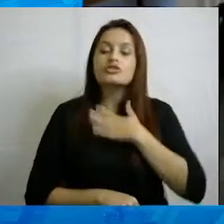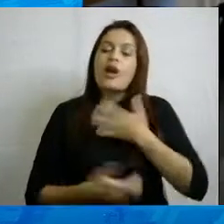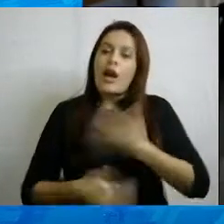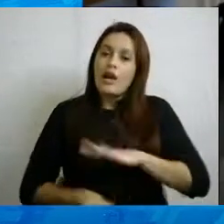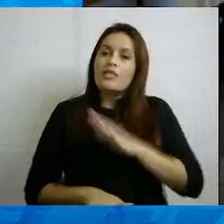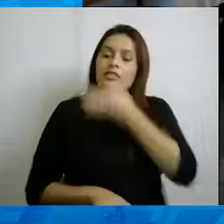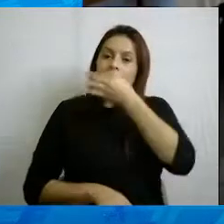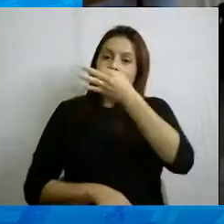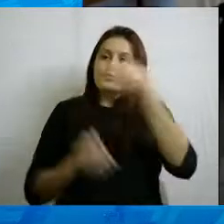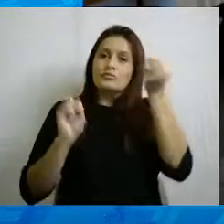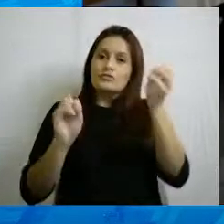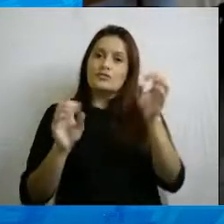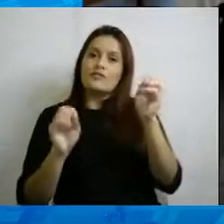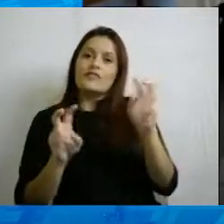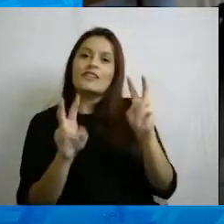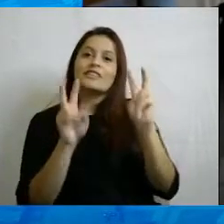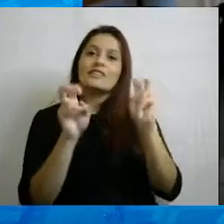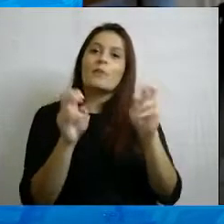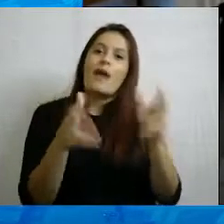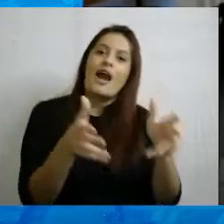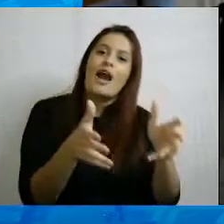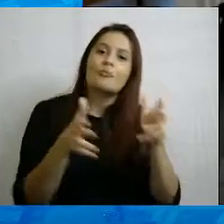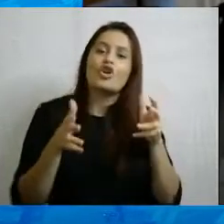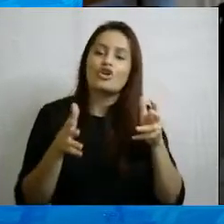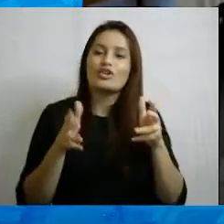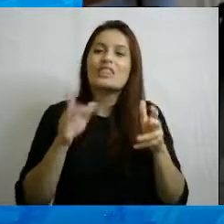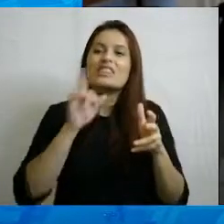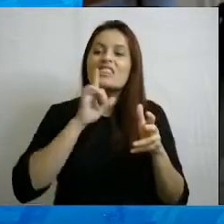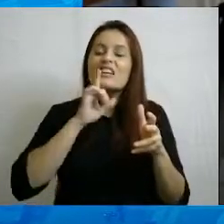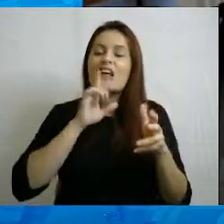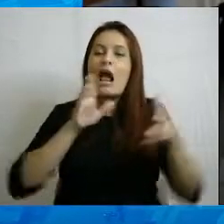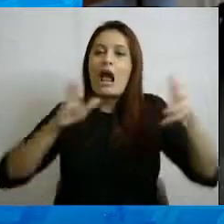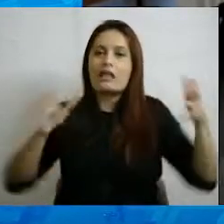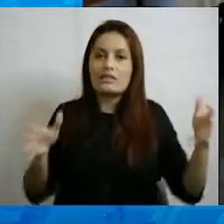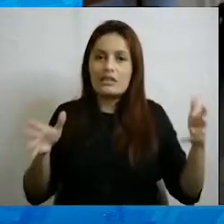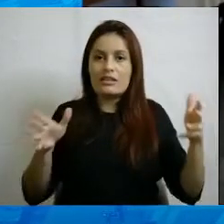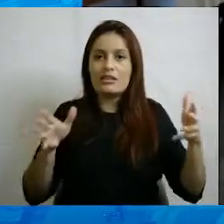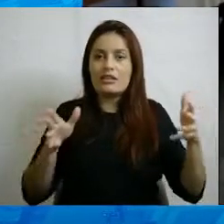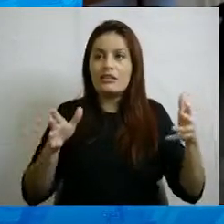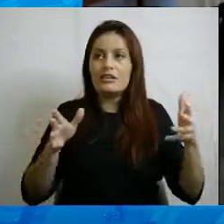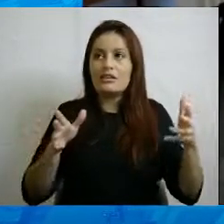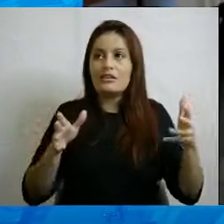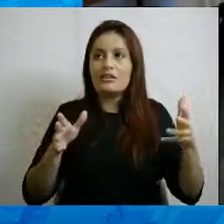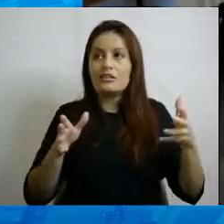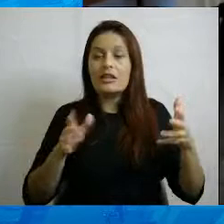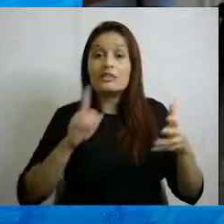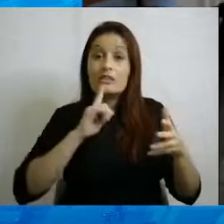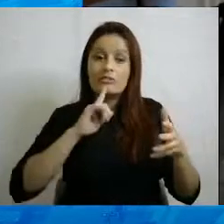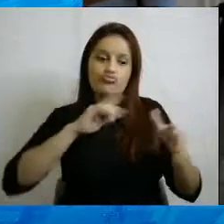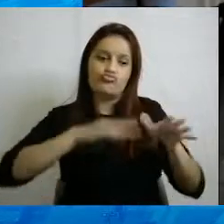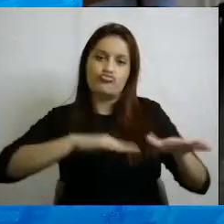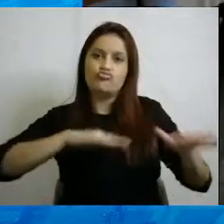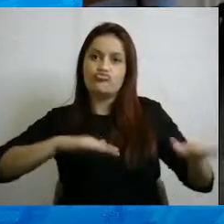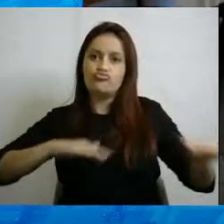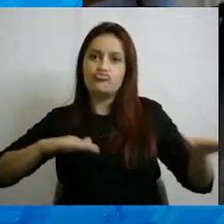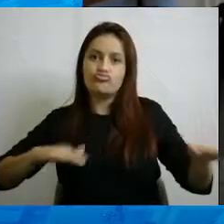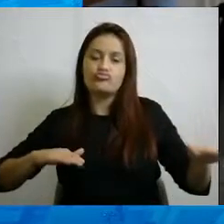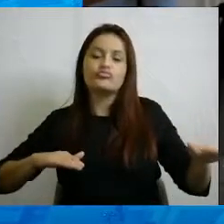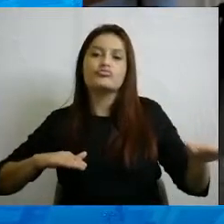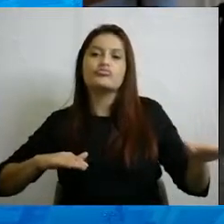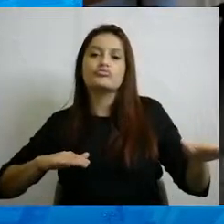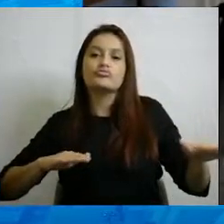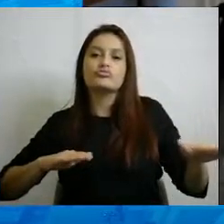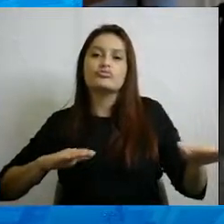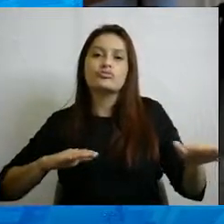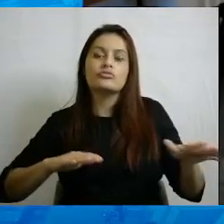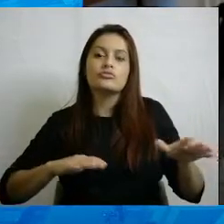antes en el Consejo Municipal, que es el tema de los camiones de alto tonelaje, ¿ya?, que no solo provocan gran congestión debido a que estamos en una zona